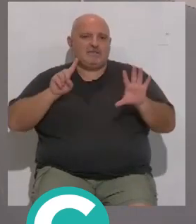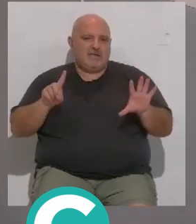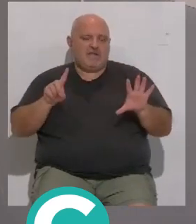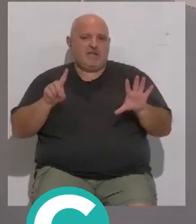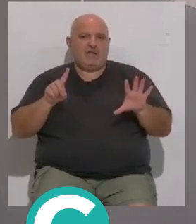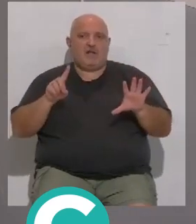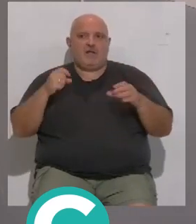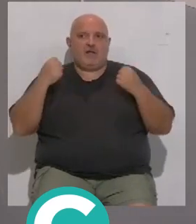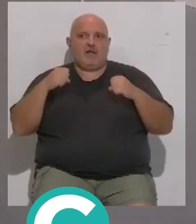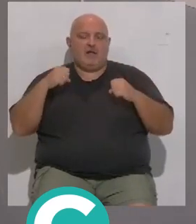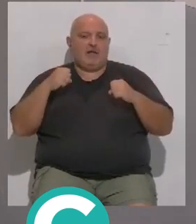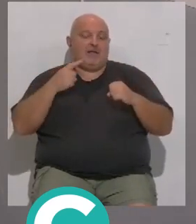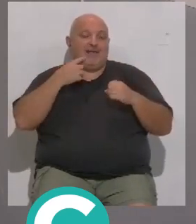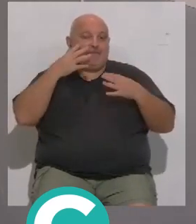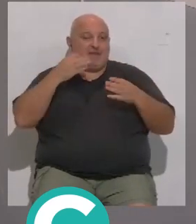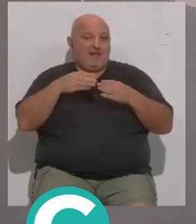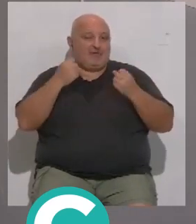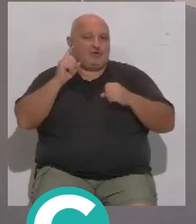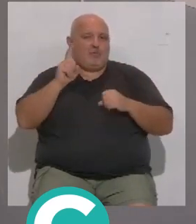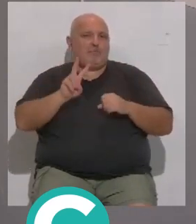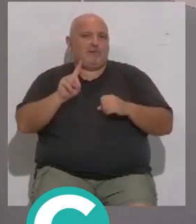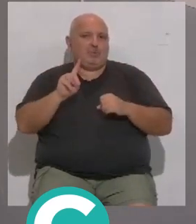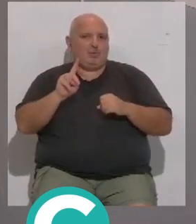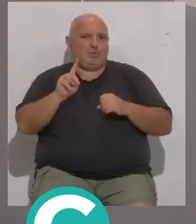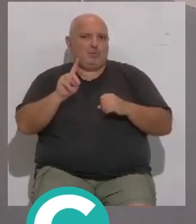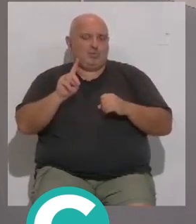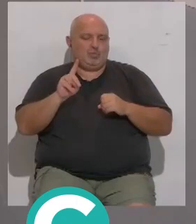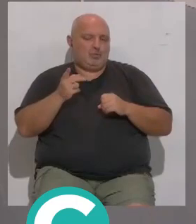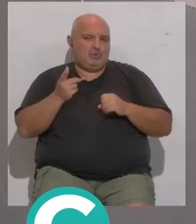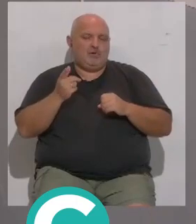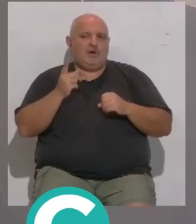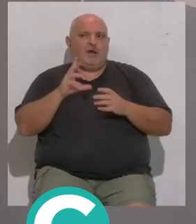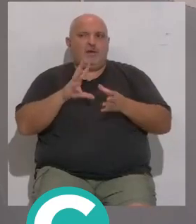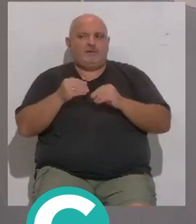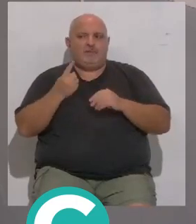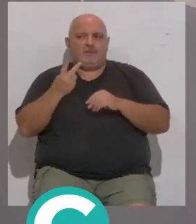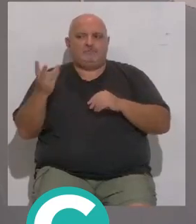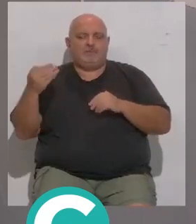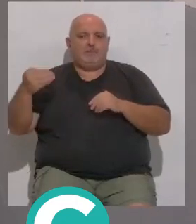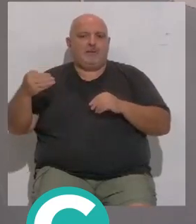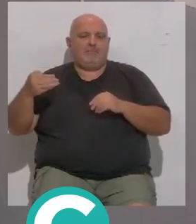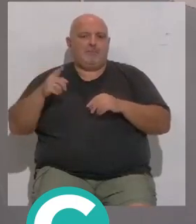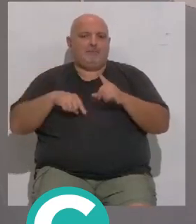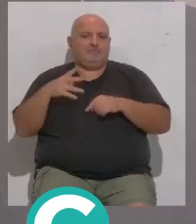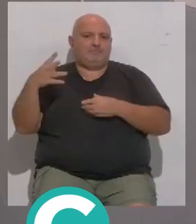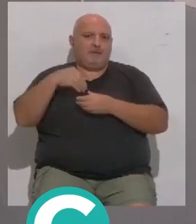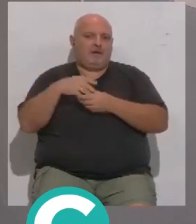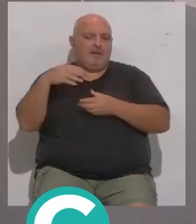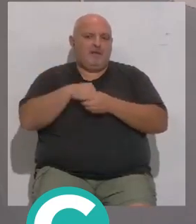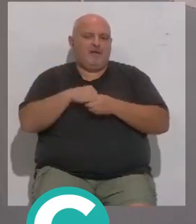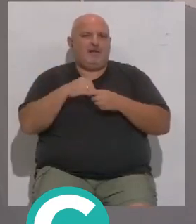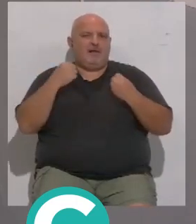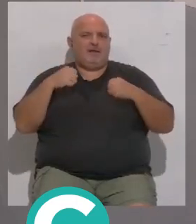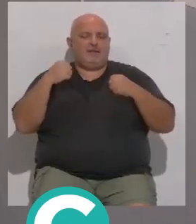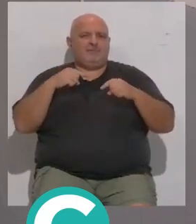mismo estaría entrenando con 21, lo que pasa que también están siendo adaptados jugadores del filial para entrenar con el primer equipo. El